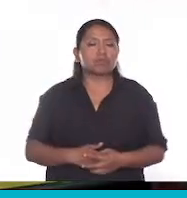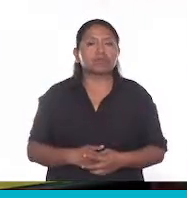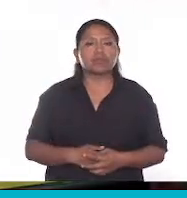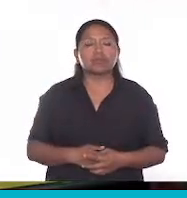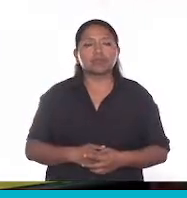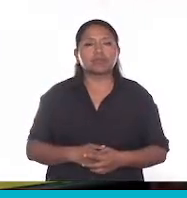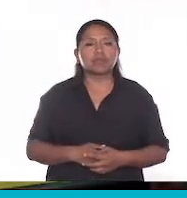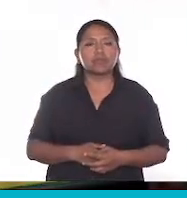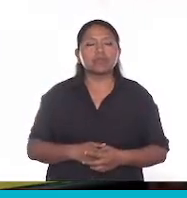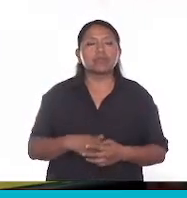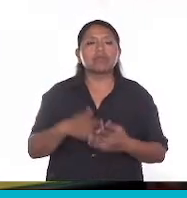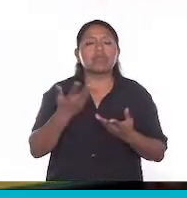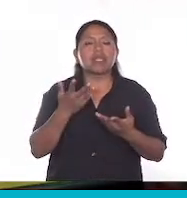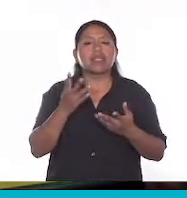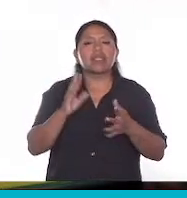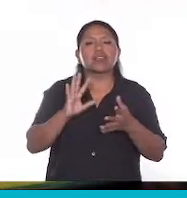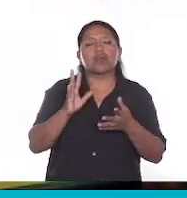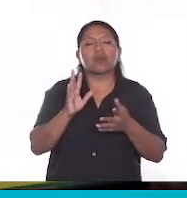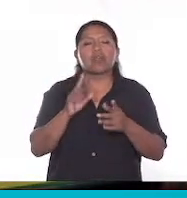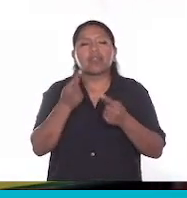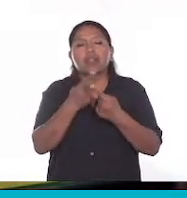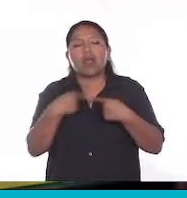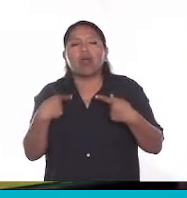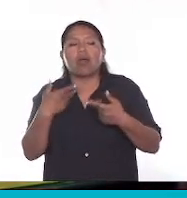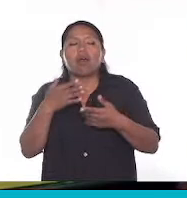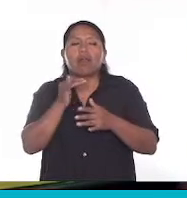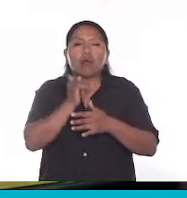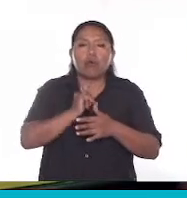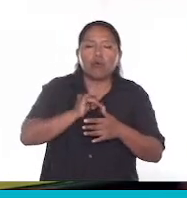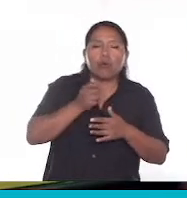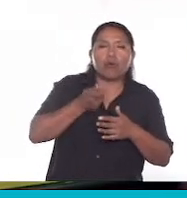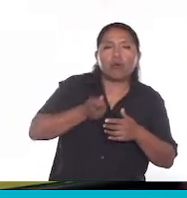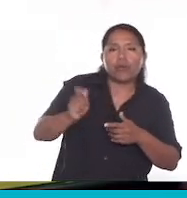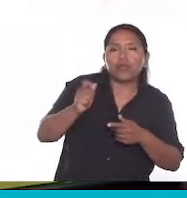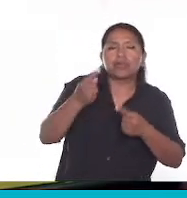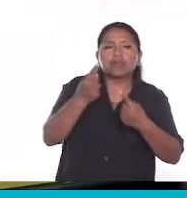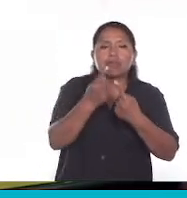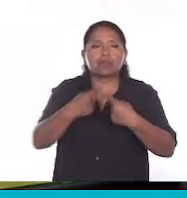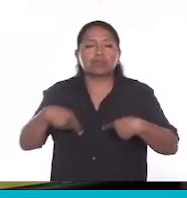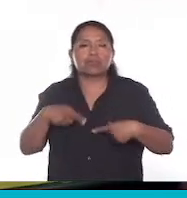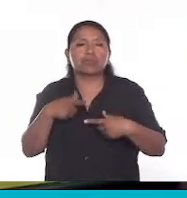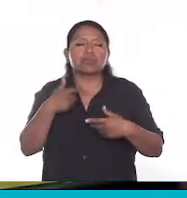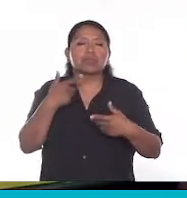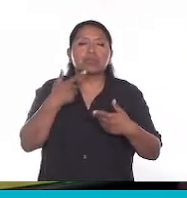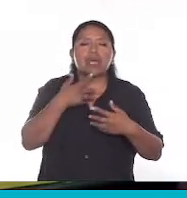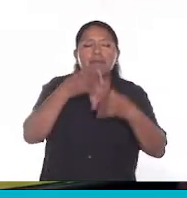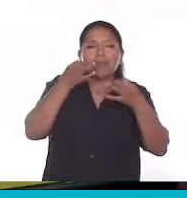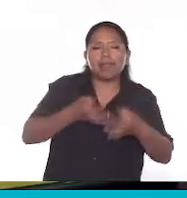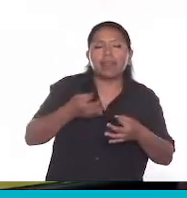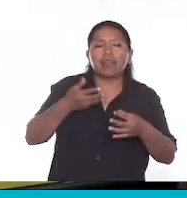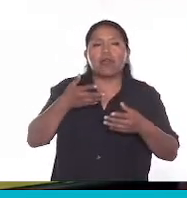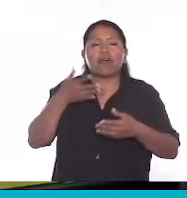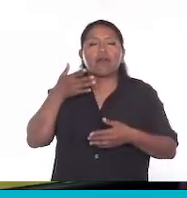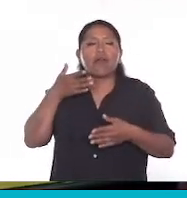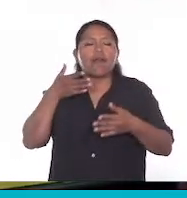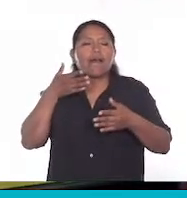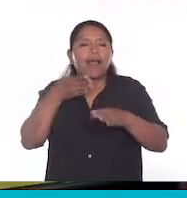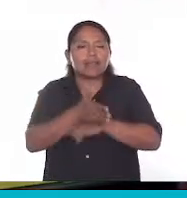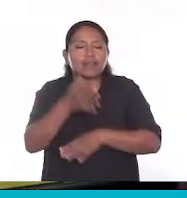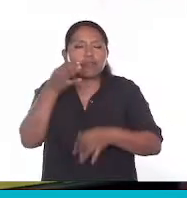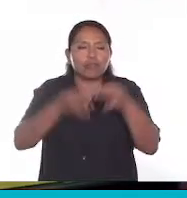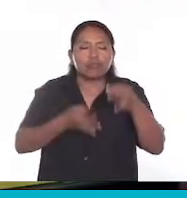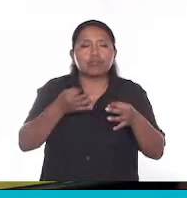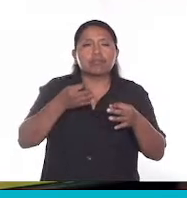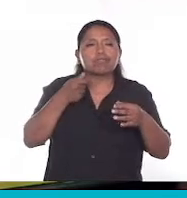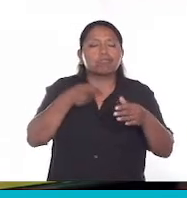de esta parálisis que hay en el verdadero acceso a la justicia de las víctimas del terrorismo